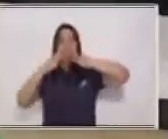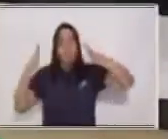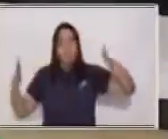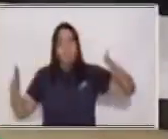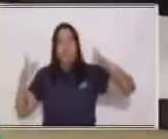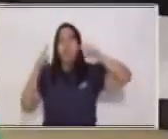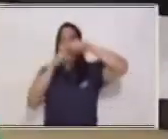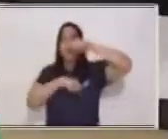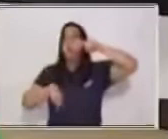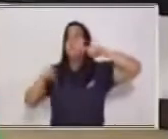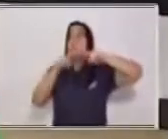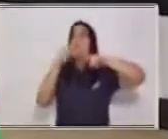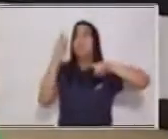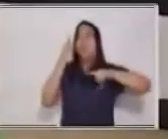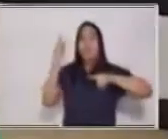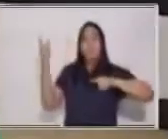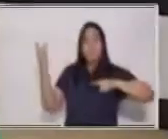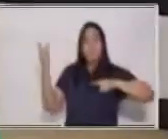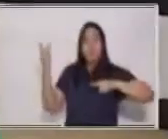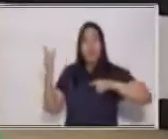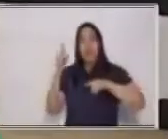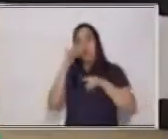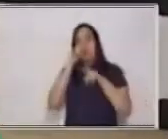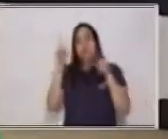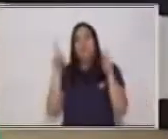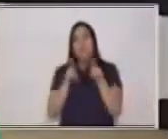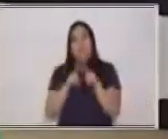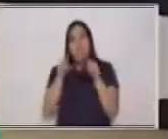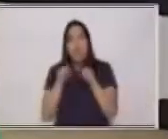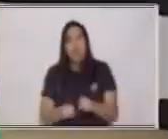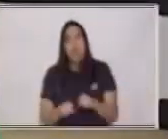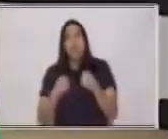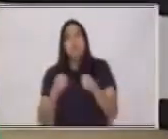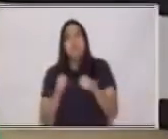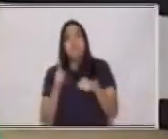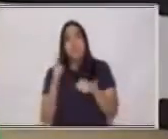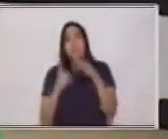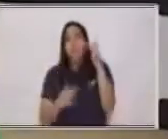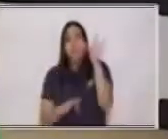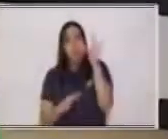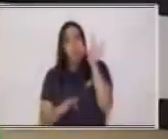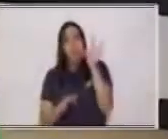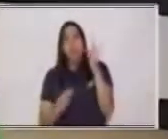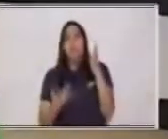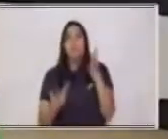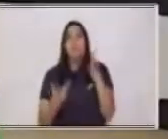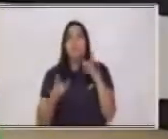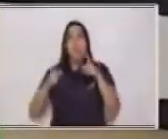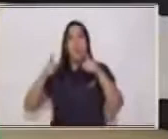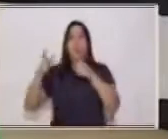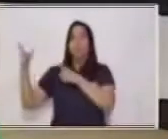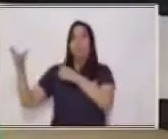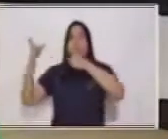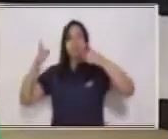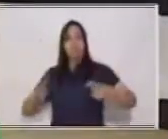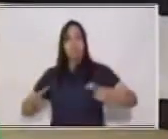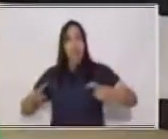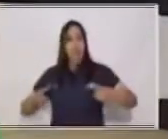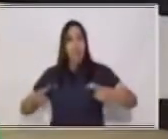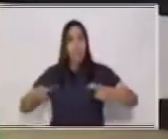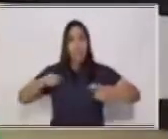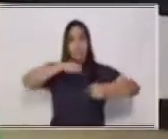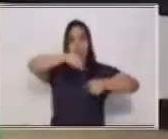un círculo hecho, pero lo puedes trazar en una hoja, puedes agarrar un plato, una vez sea de